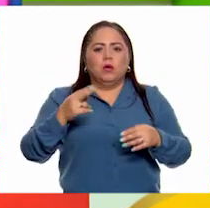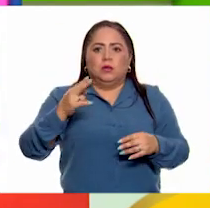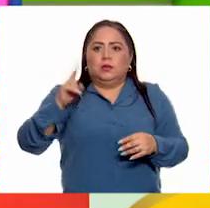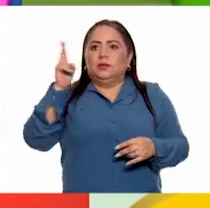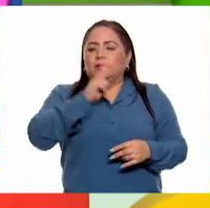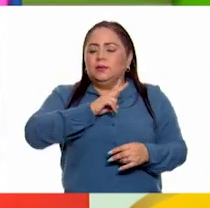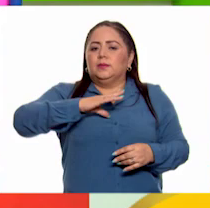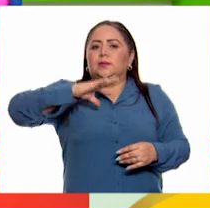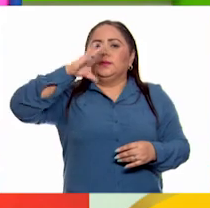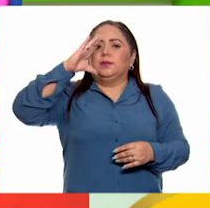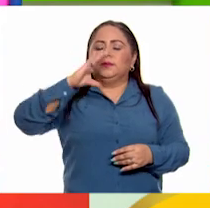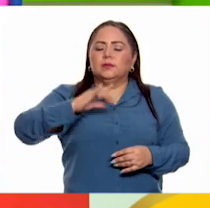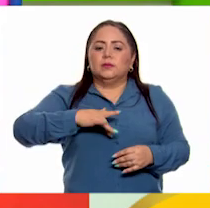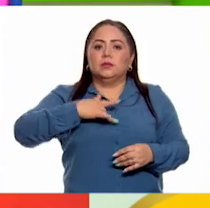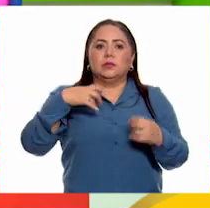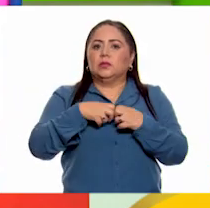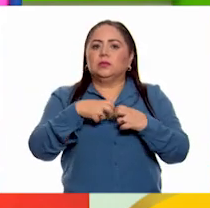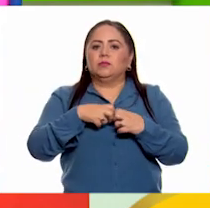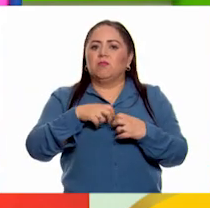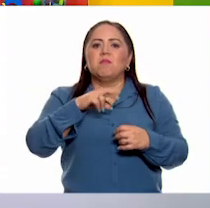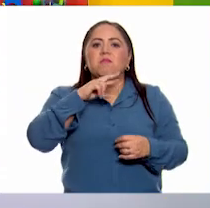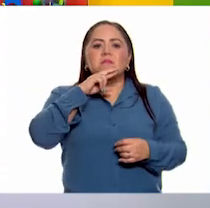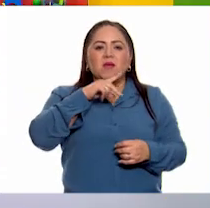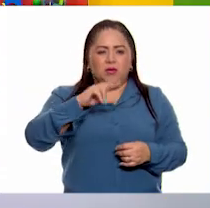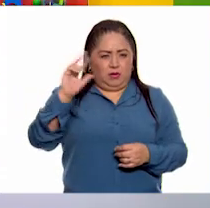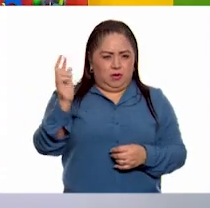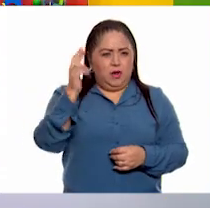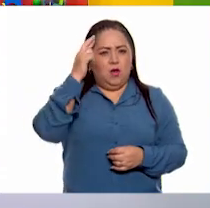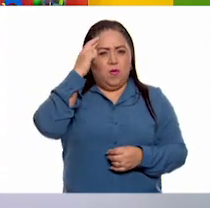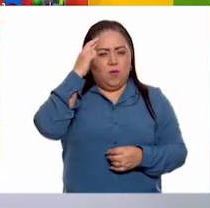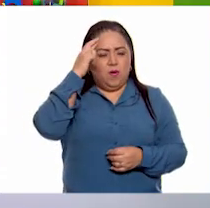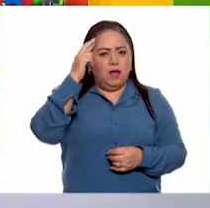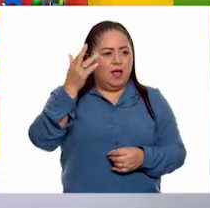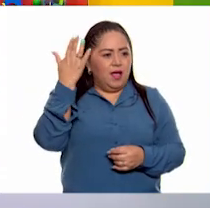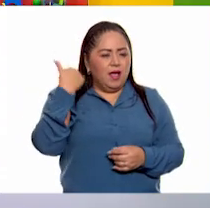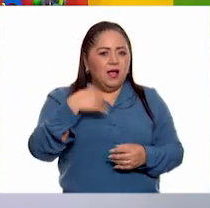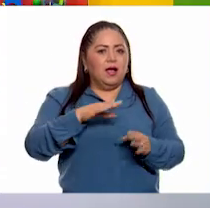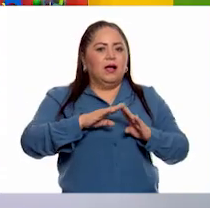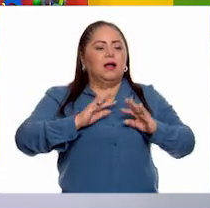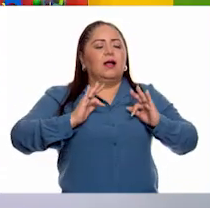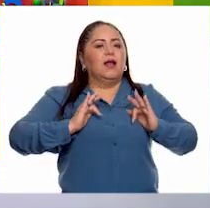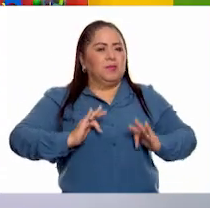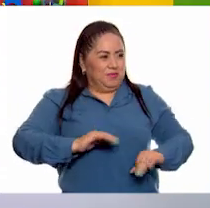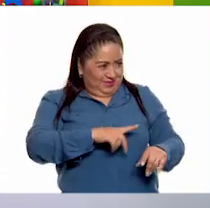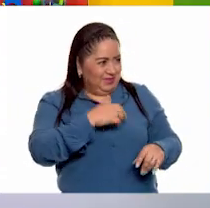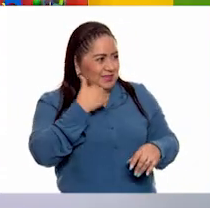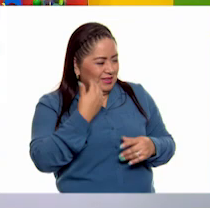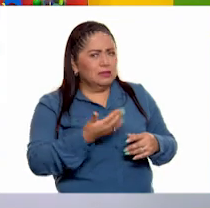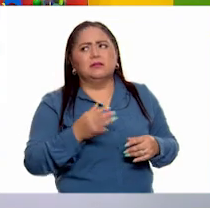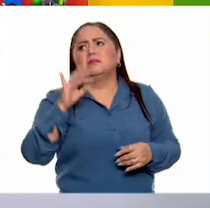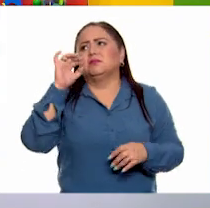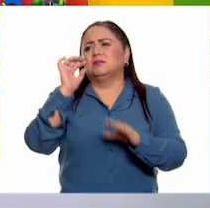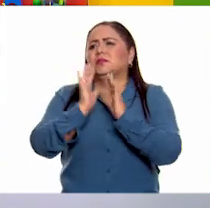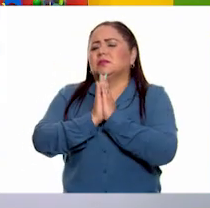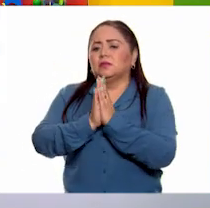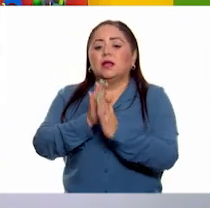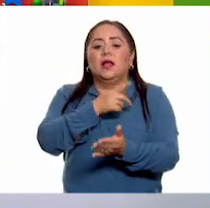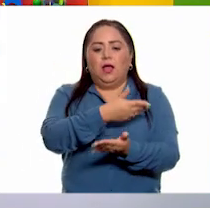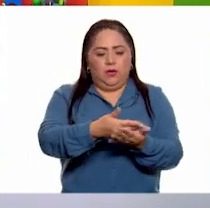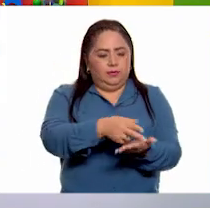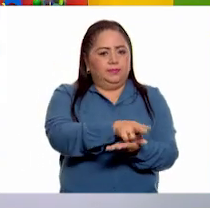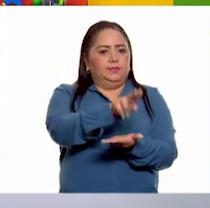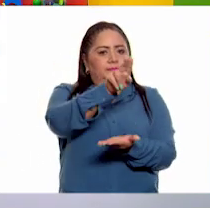la respiración y así sentirnos mejor. Recuerdo lo del muñeco de la calma. ¿Quieres intentarlo? Por favor. Acuéstate